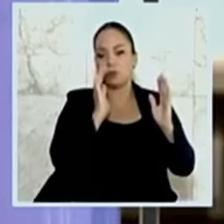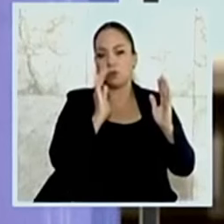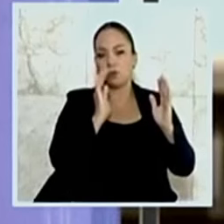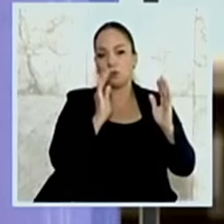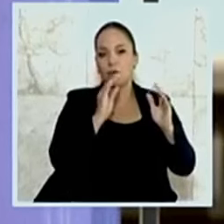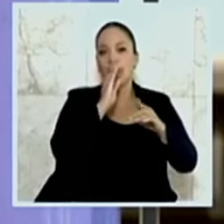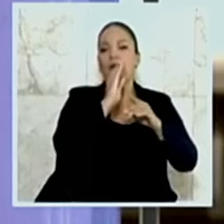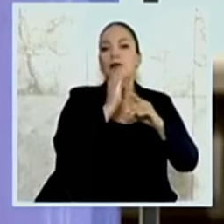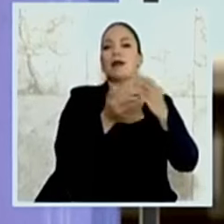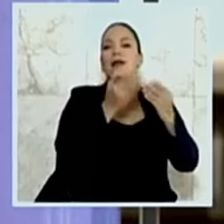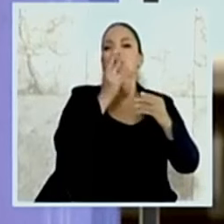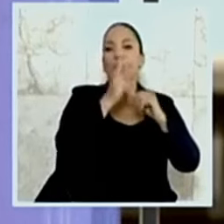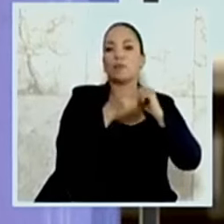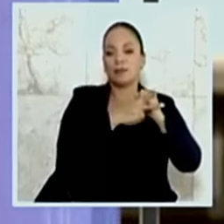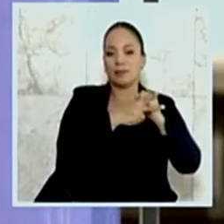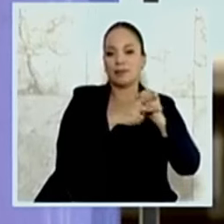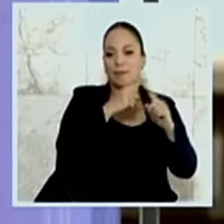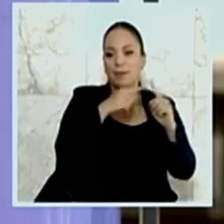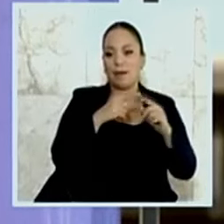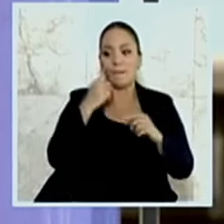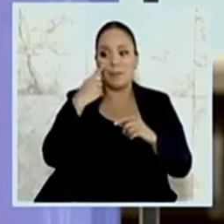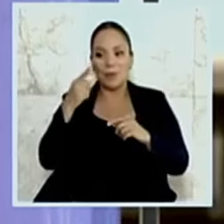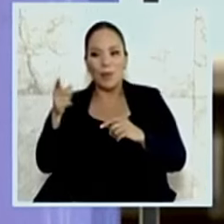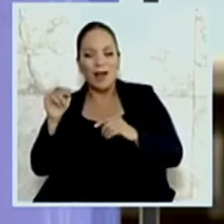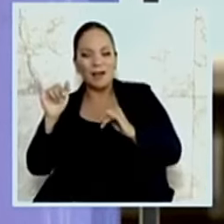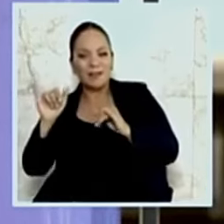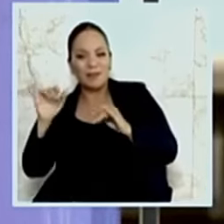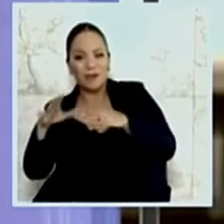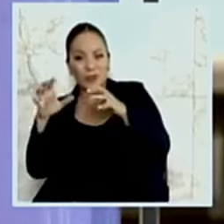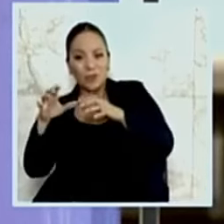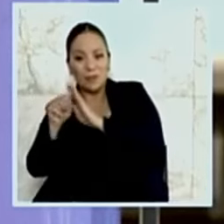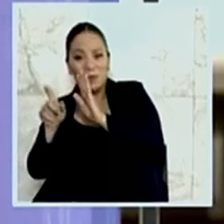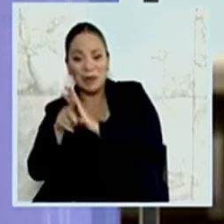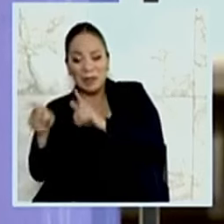ya no en 300 y pico de mil, sino en